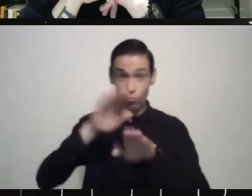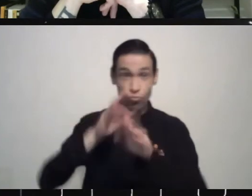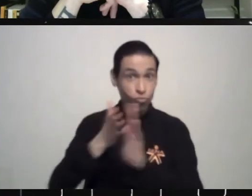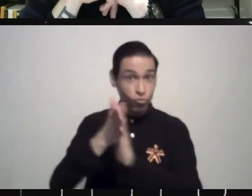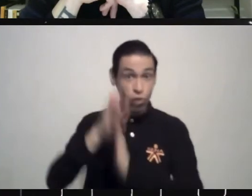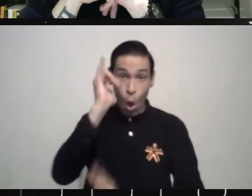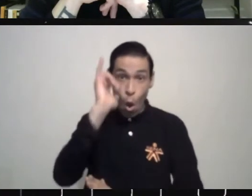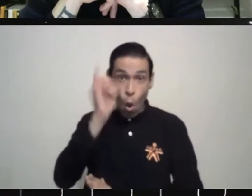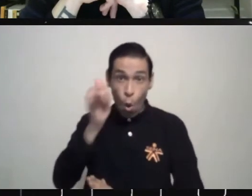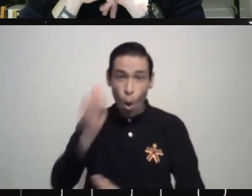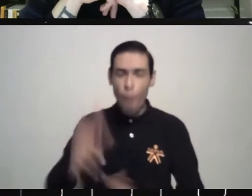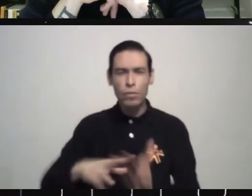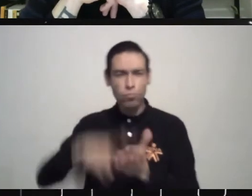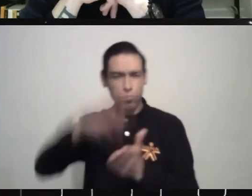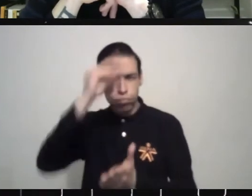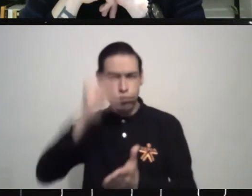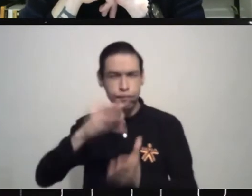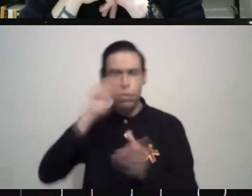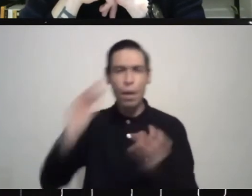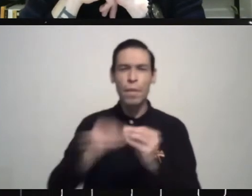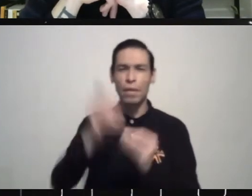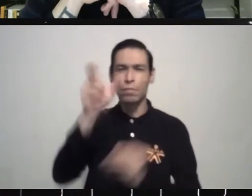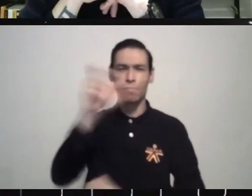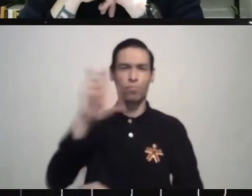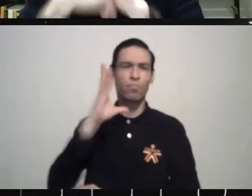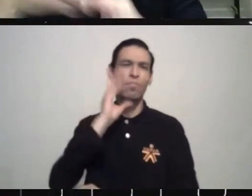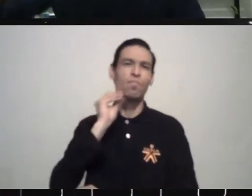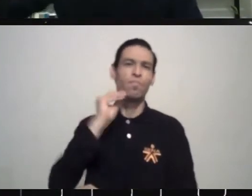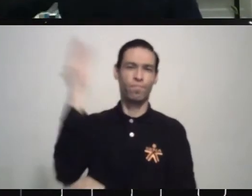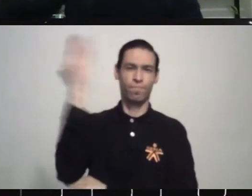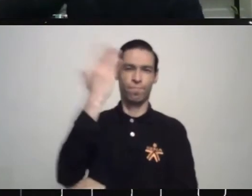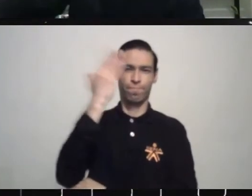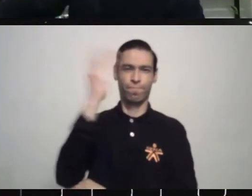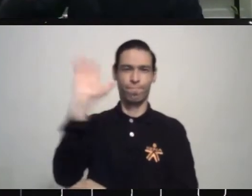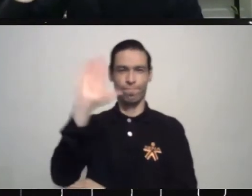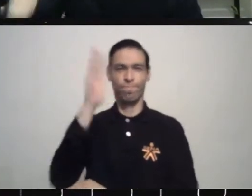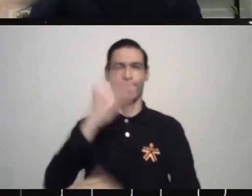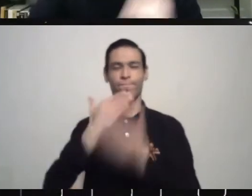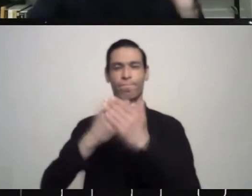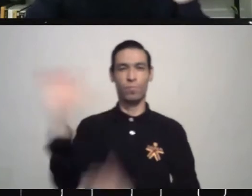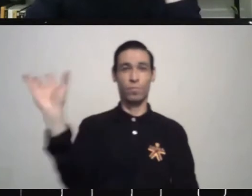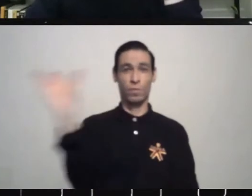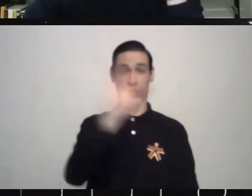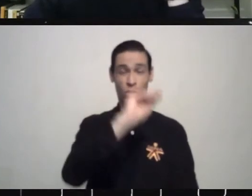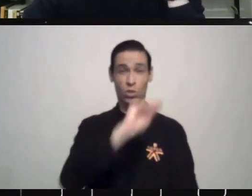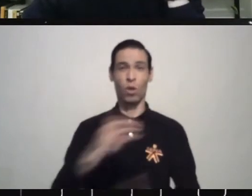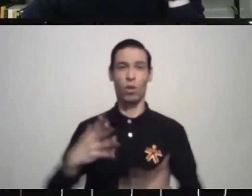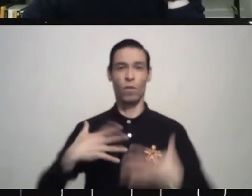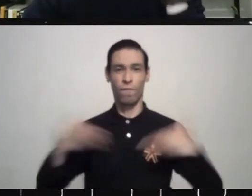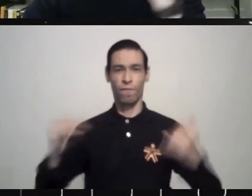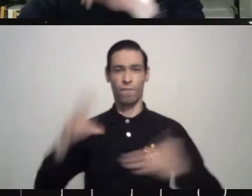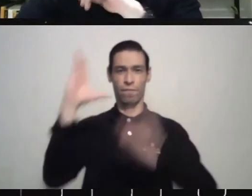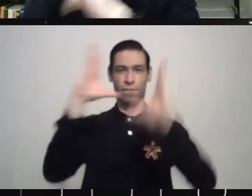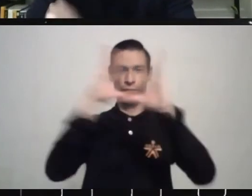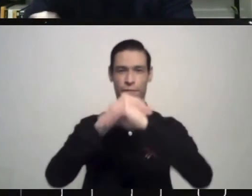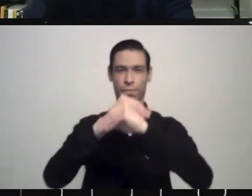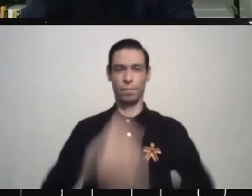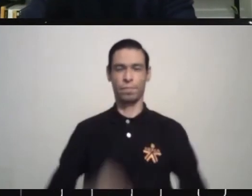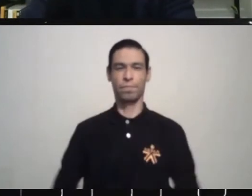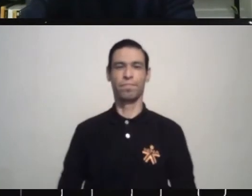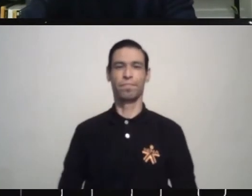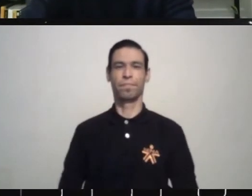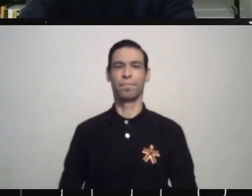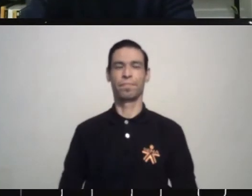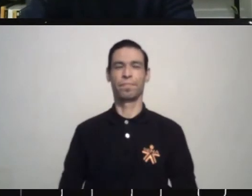que hacen el cine. Muchísimas gracias a todos y que tengan una feliz noche. Gracias. Gracias por venir. Gracias. Chao.